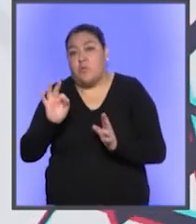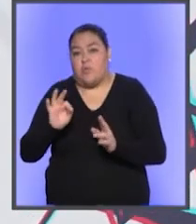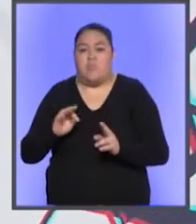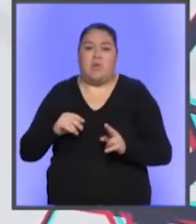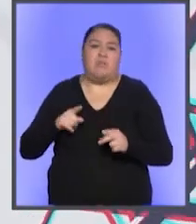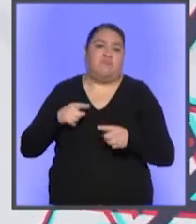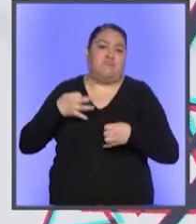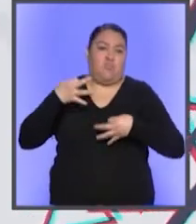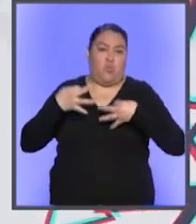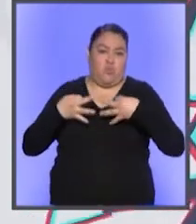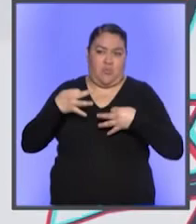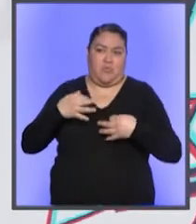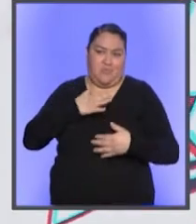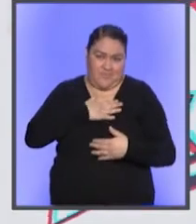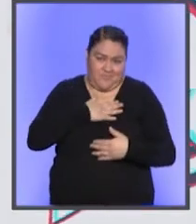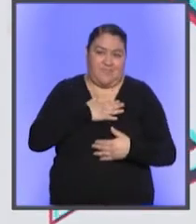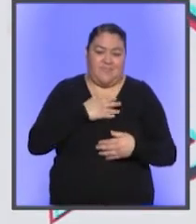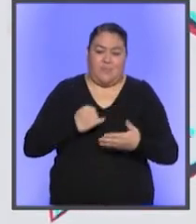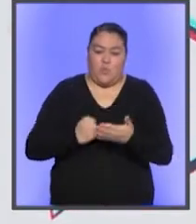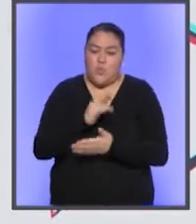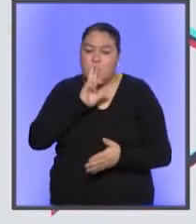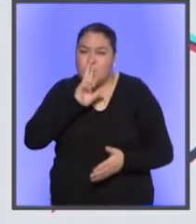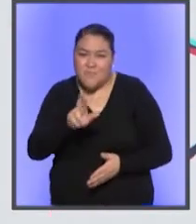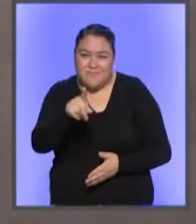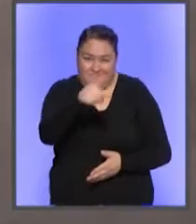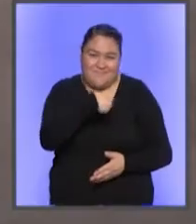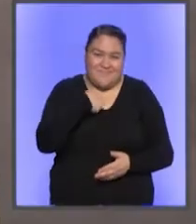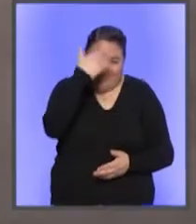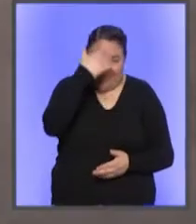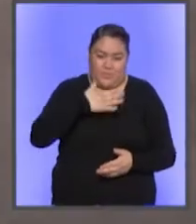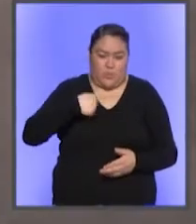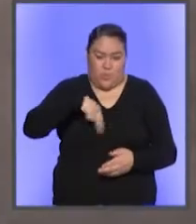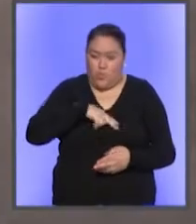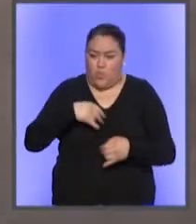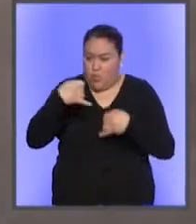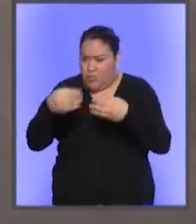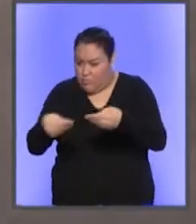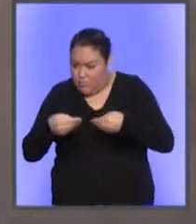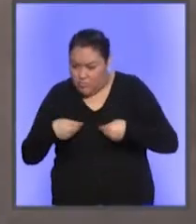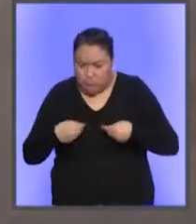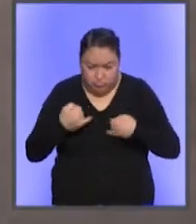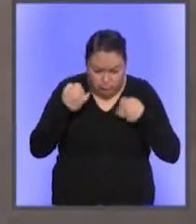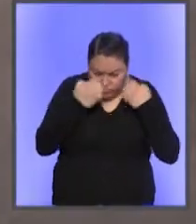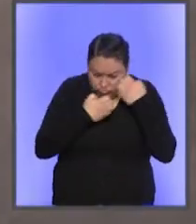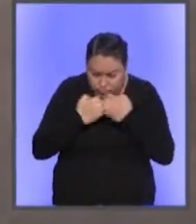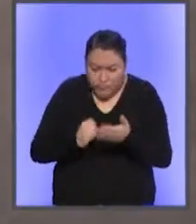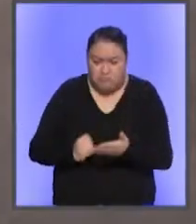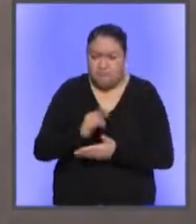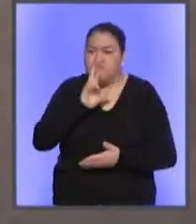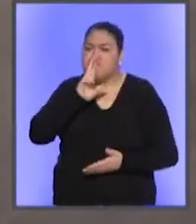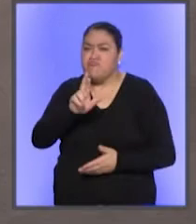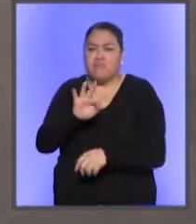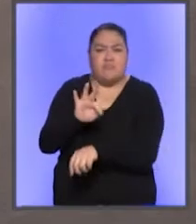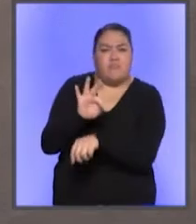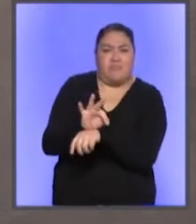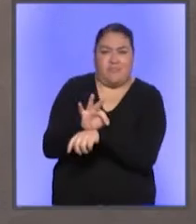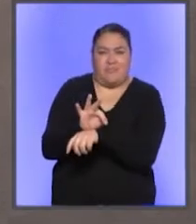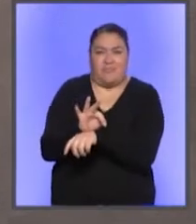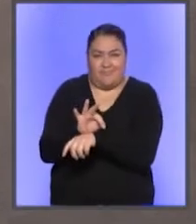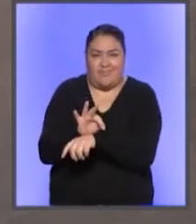del poder judicial nosotros a través de las sentencias como sabemos acer más y poder darles una